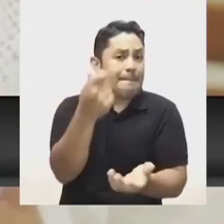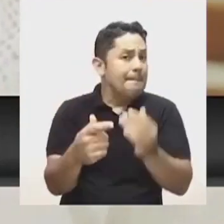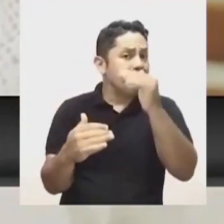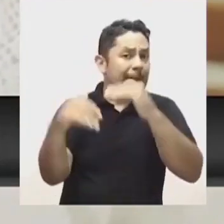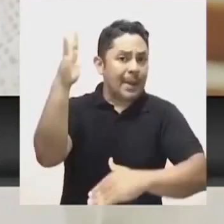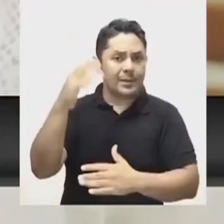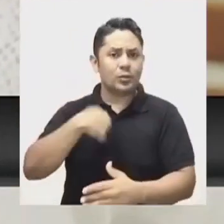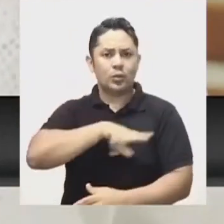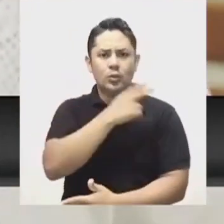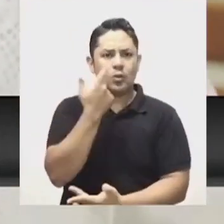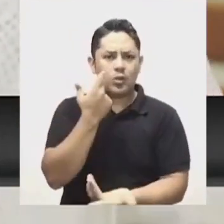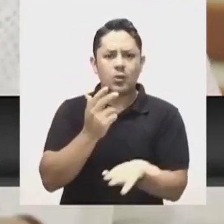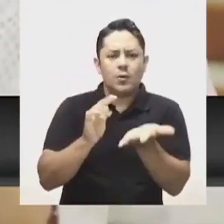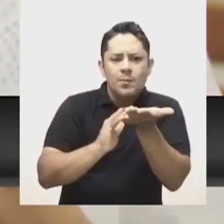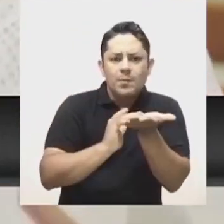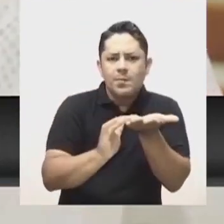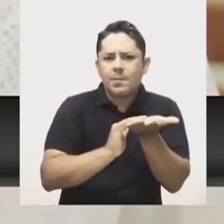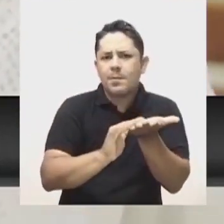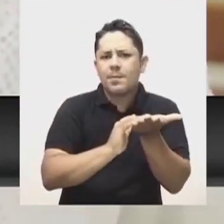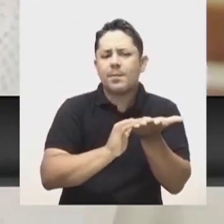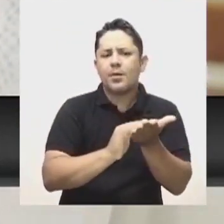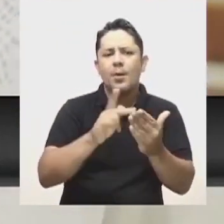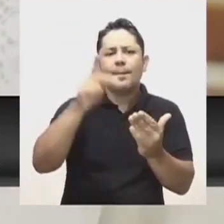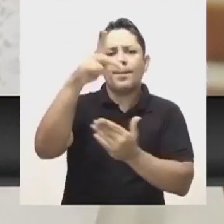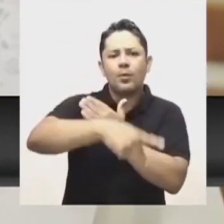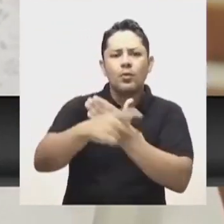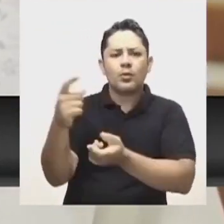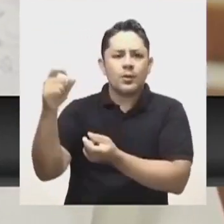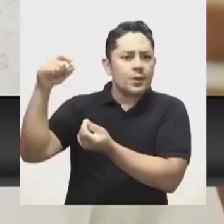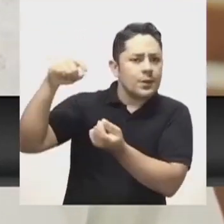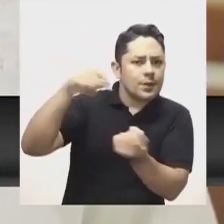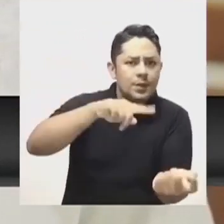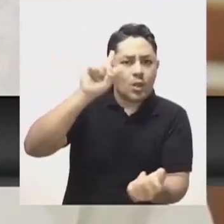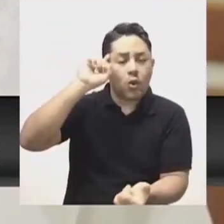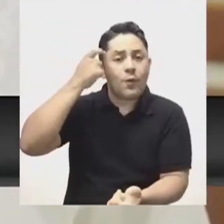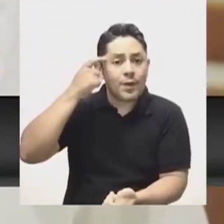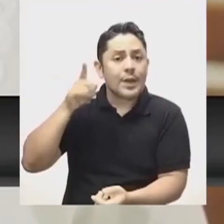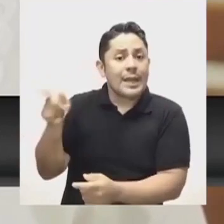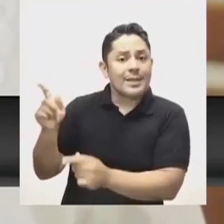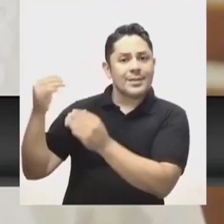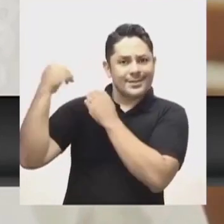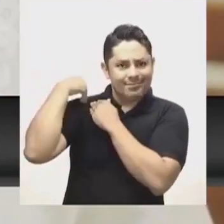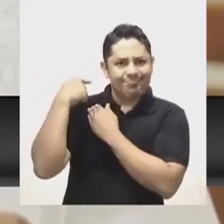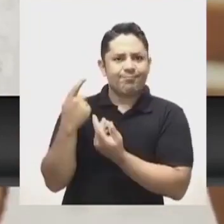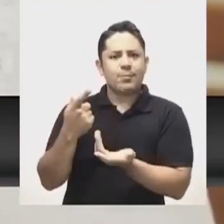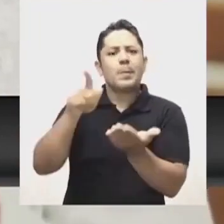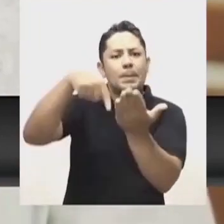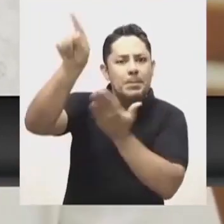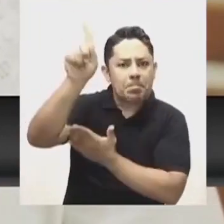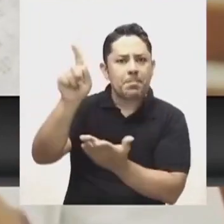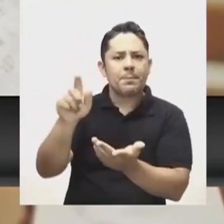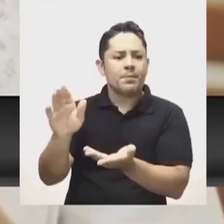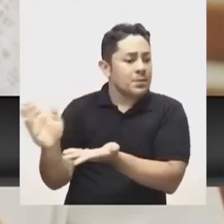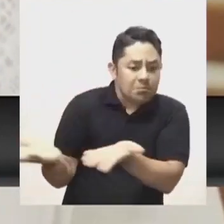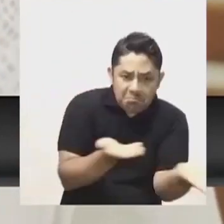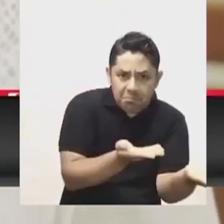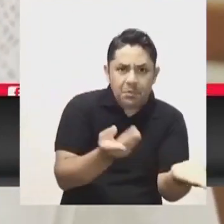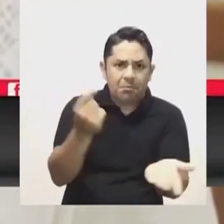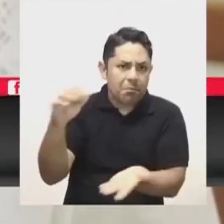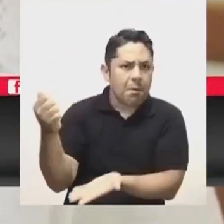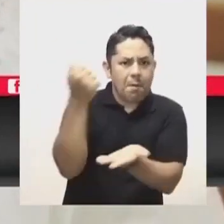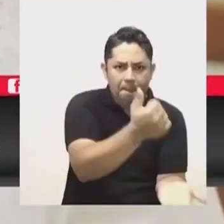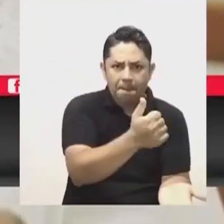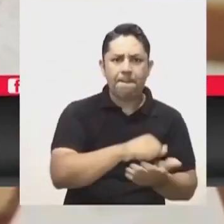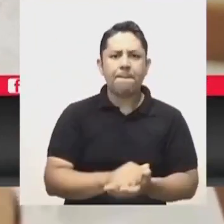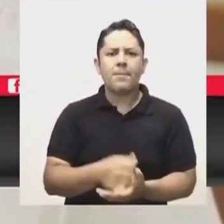lo que necesitamos es que ahora con esa nueva reforma que hay en el proyecto de regalías, el gobernador es el que tiene que